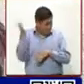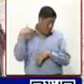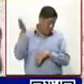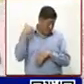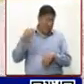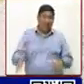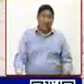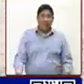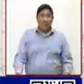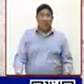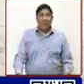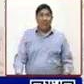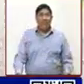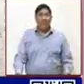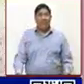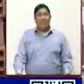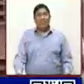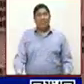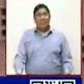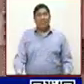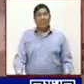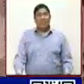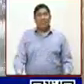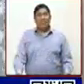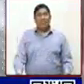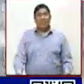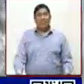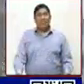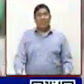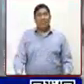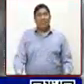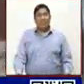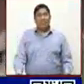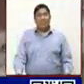pasa nada más, joven.